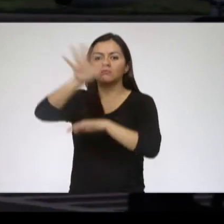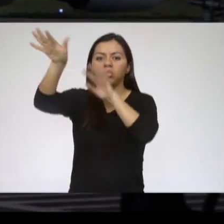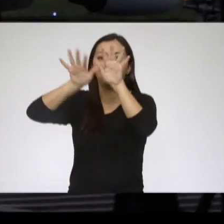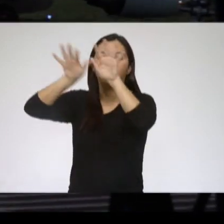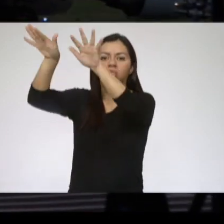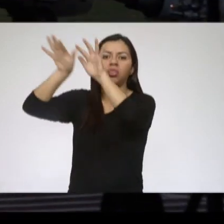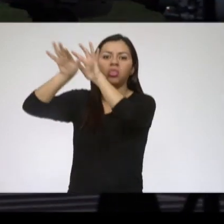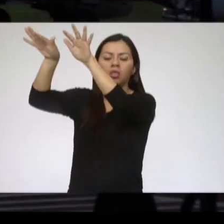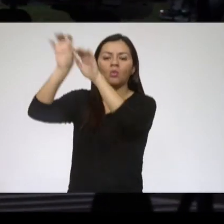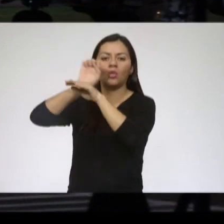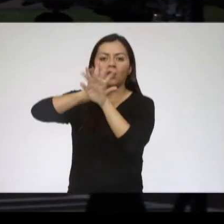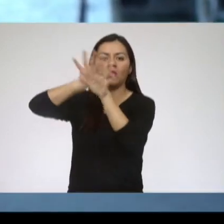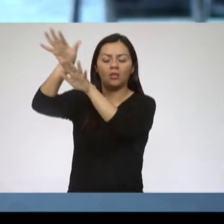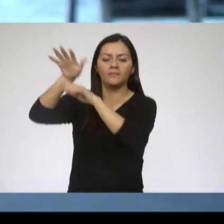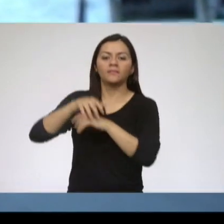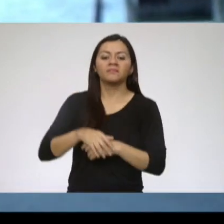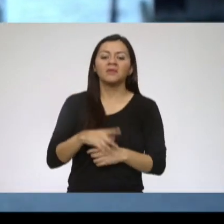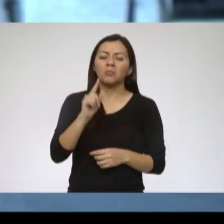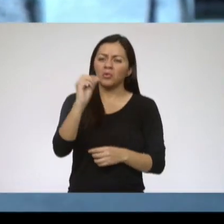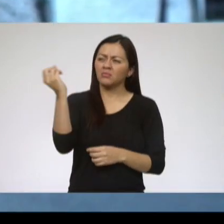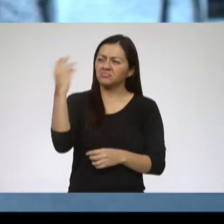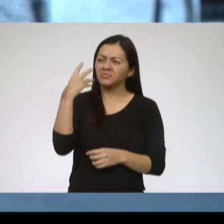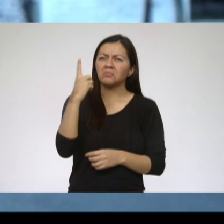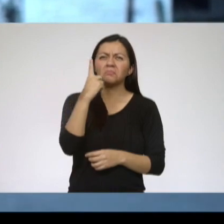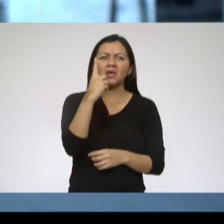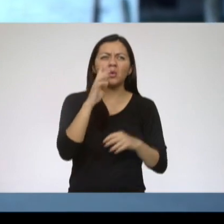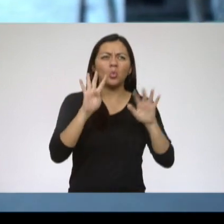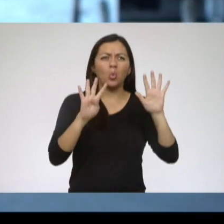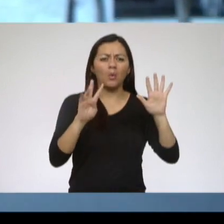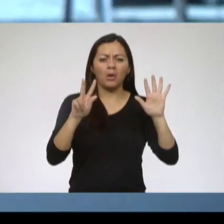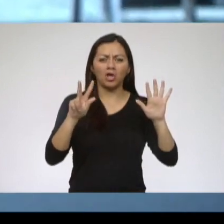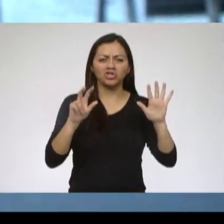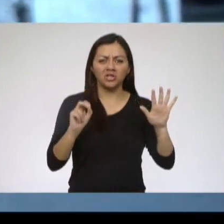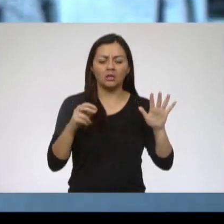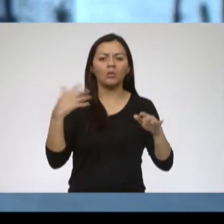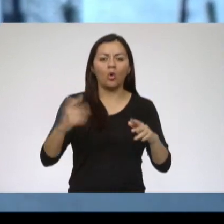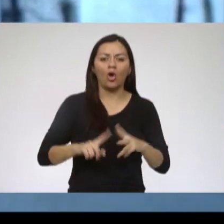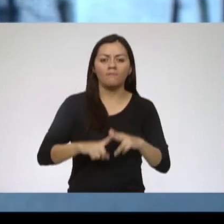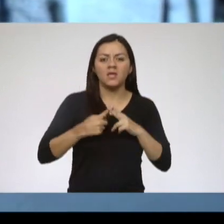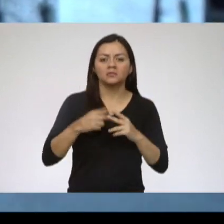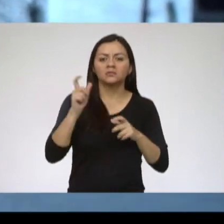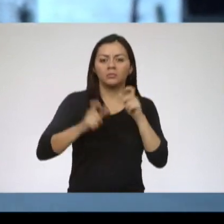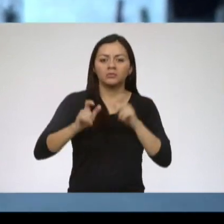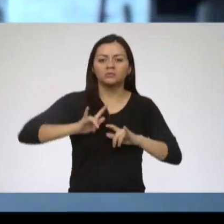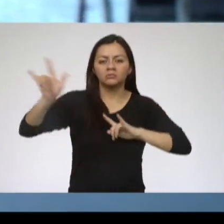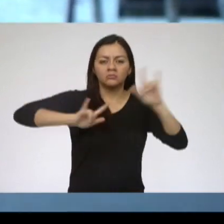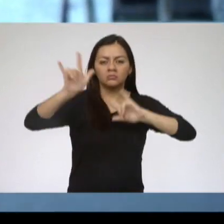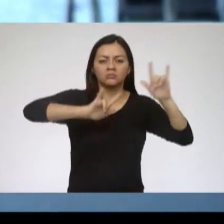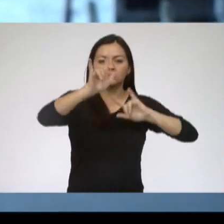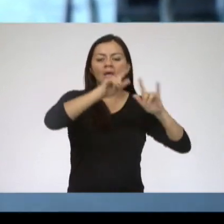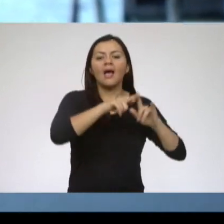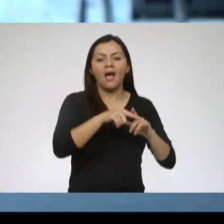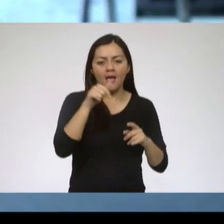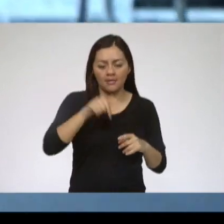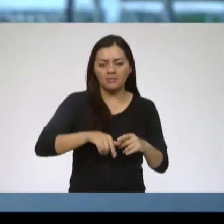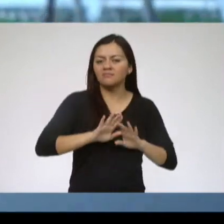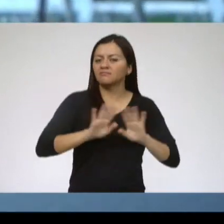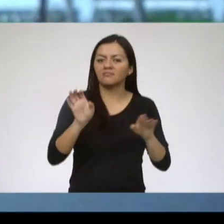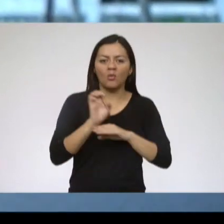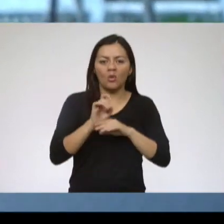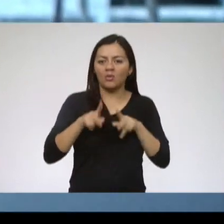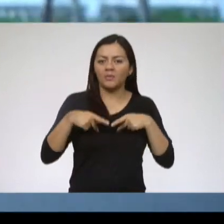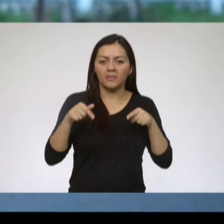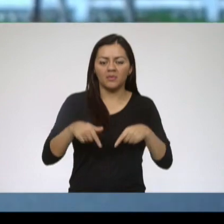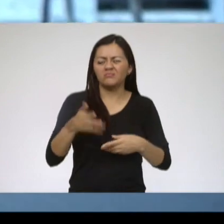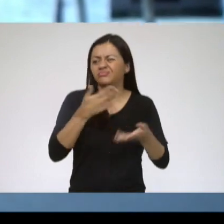desde los del año 80 o algo así, ya empezaron a migrar bastantes. Y entonces desde ahí abandonaron aquí. Es